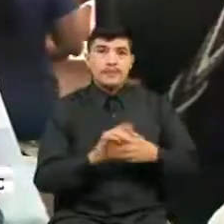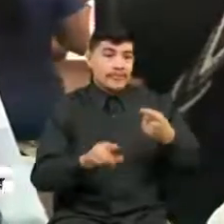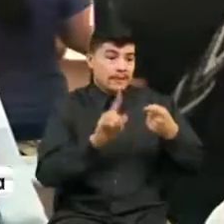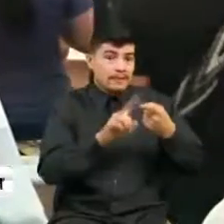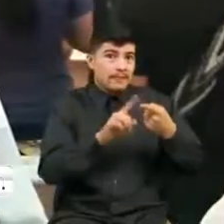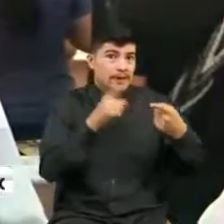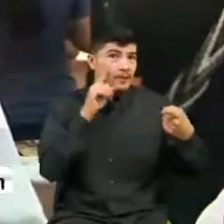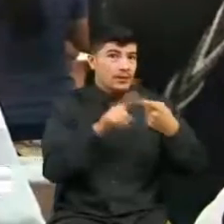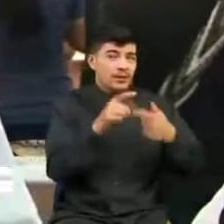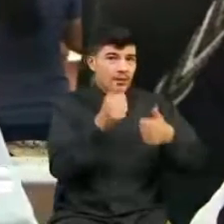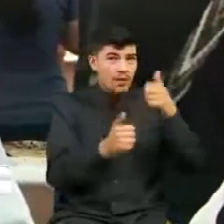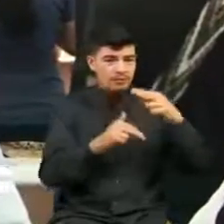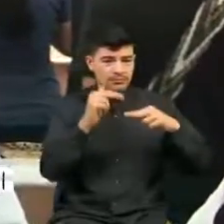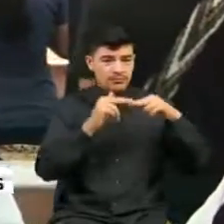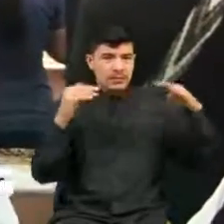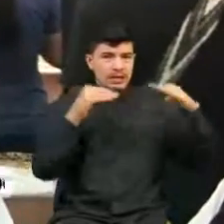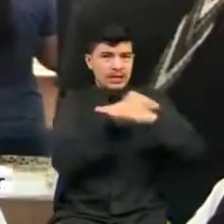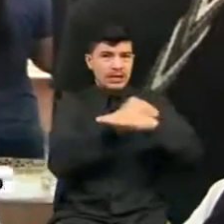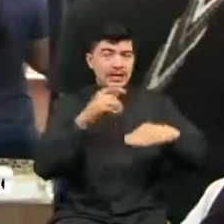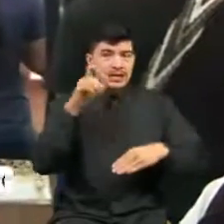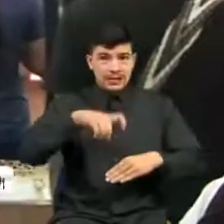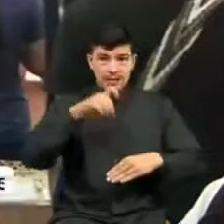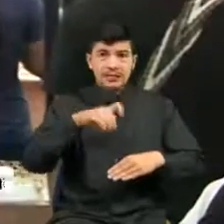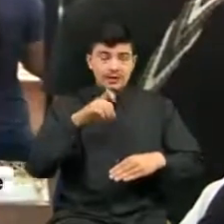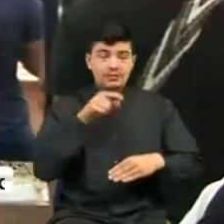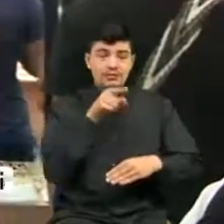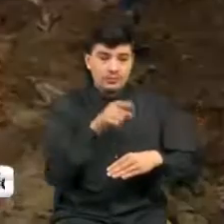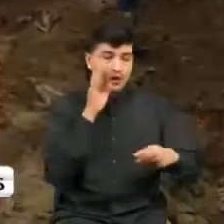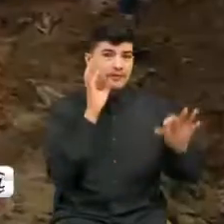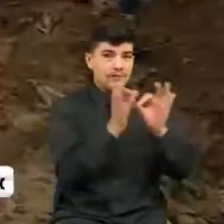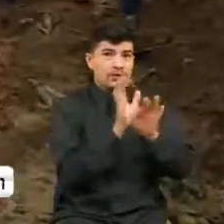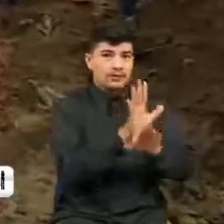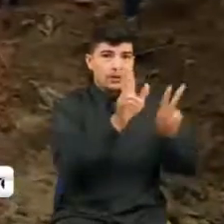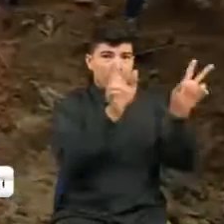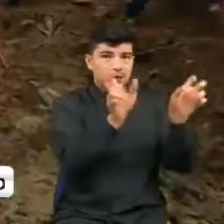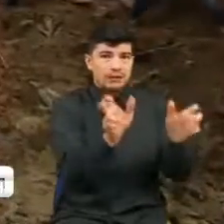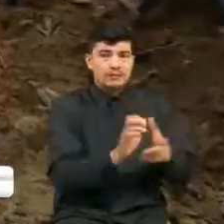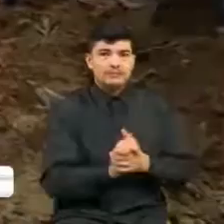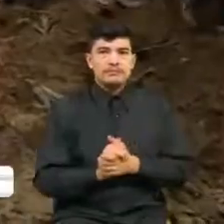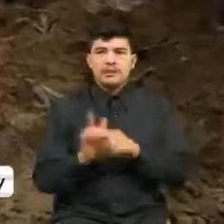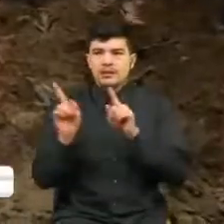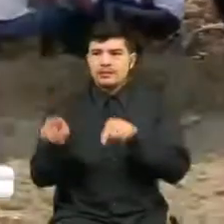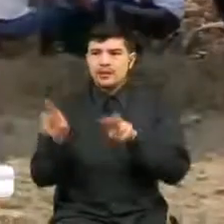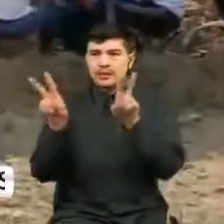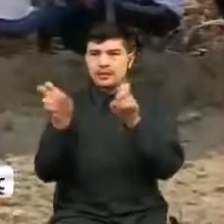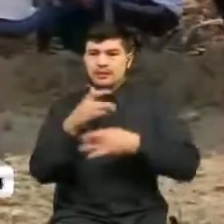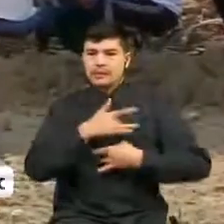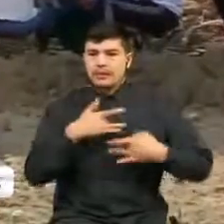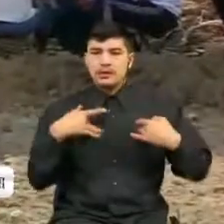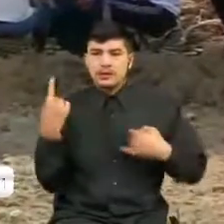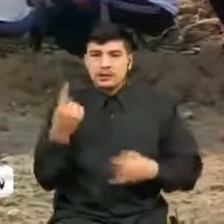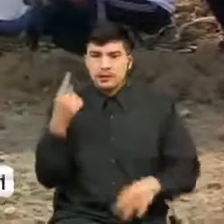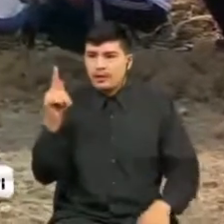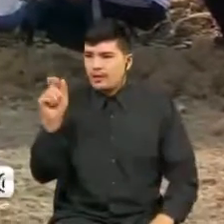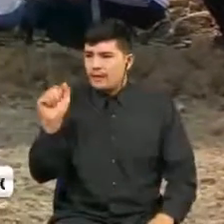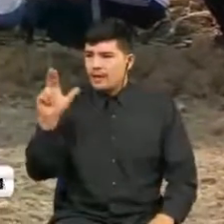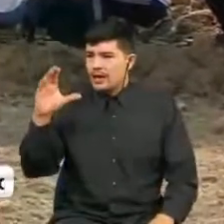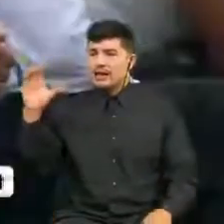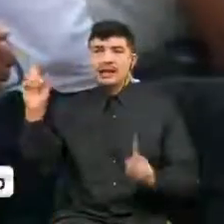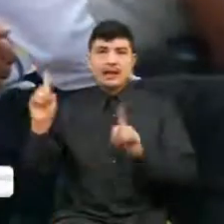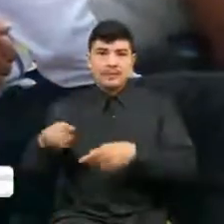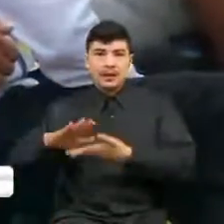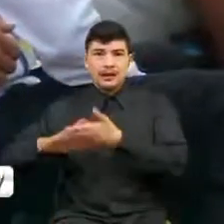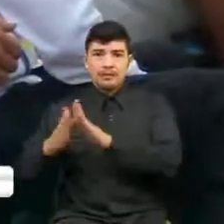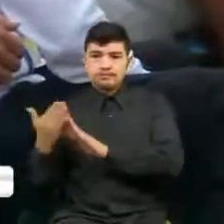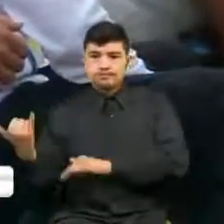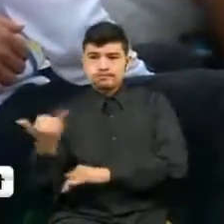vía. Es necesario reactivar de manera inmediata este tema. El tema de la salud, no solo para la FARC, sino para la comunidad. Y